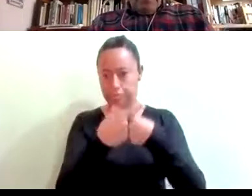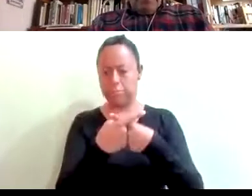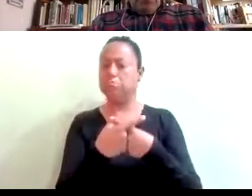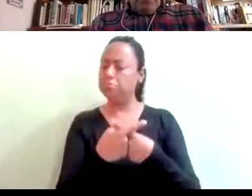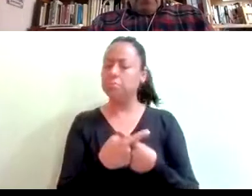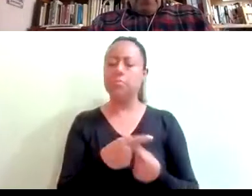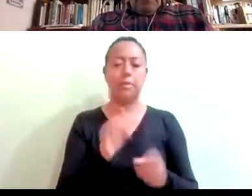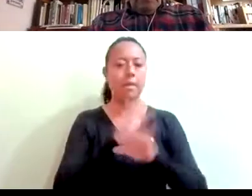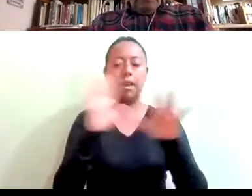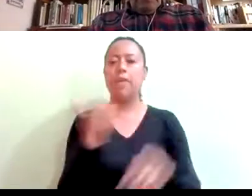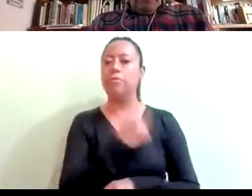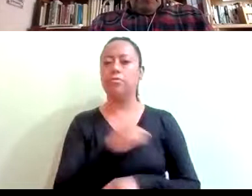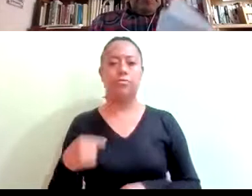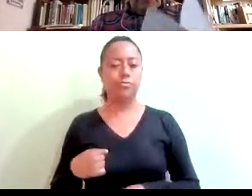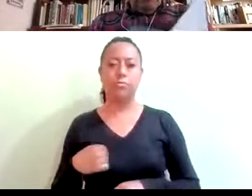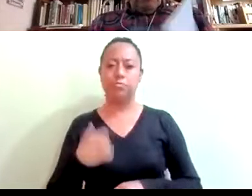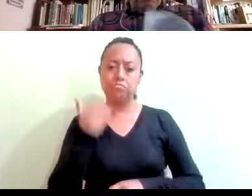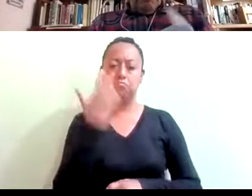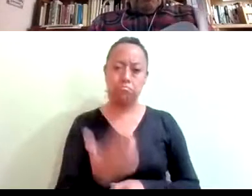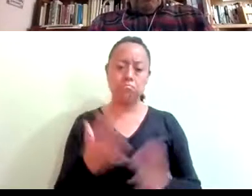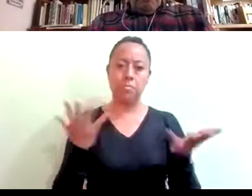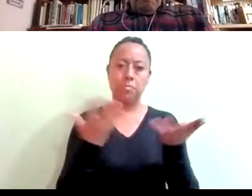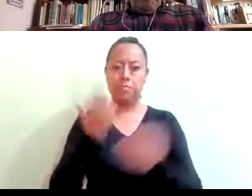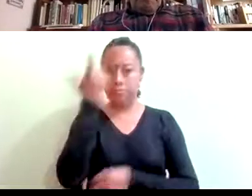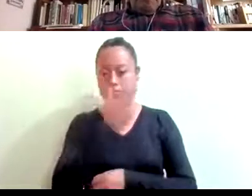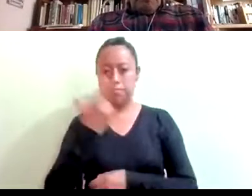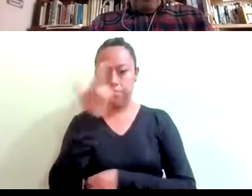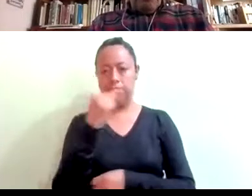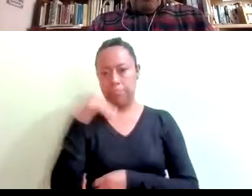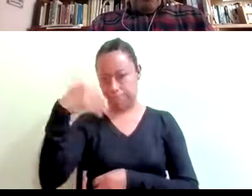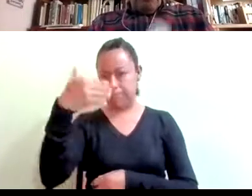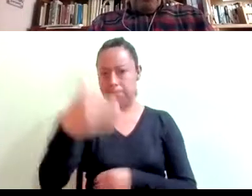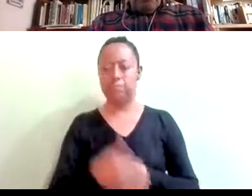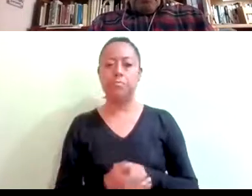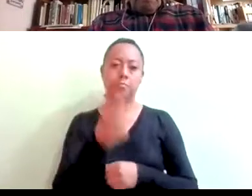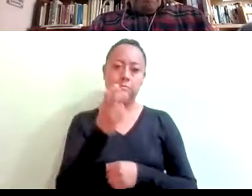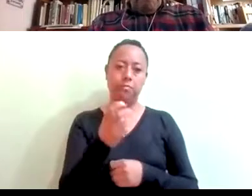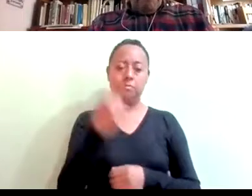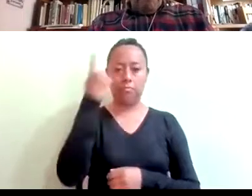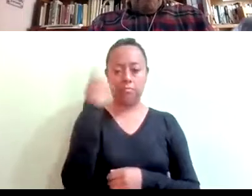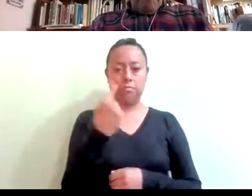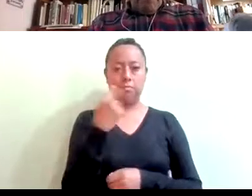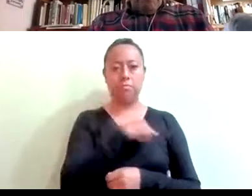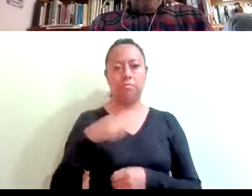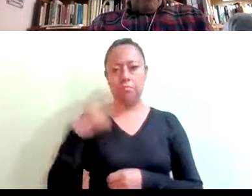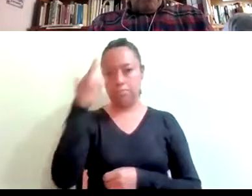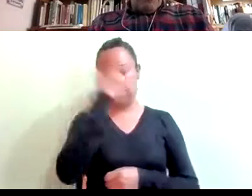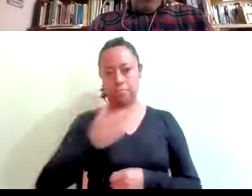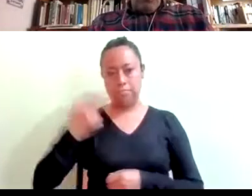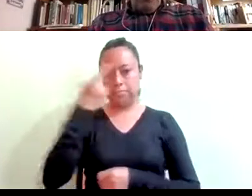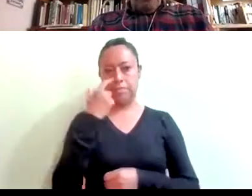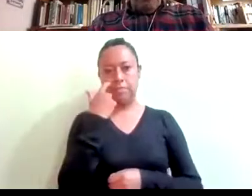hacer la revisión correspondiente más adelante. Esa sería la invitación a que lo pudiéramos revisar si es